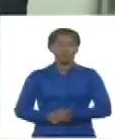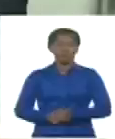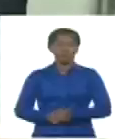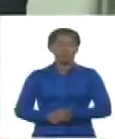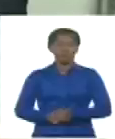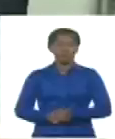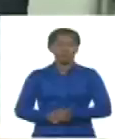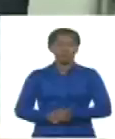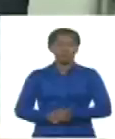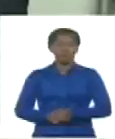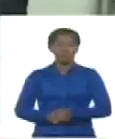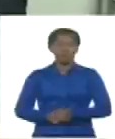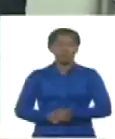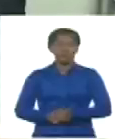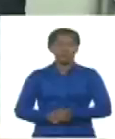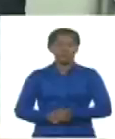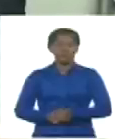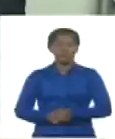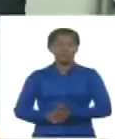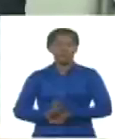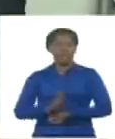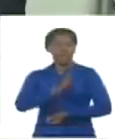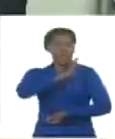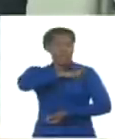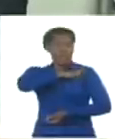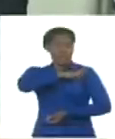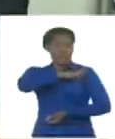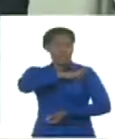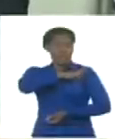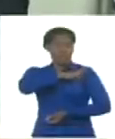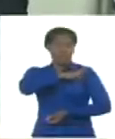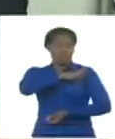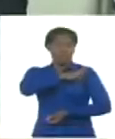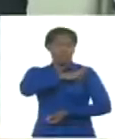y el anfitrión no tiene derecho